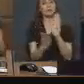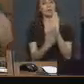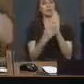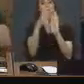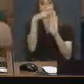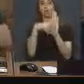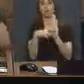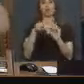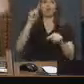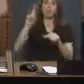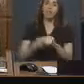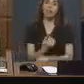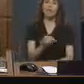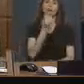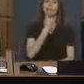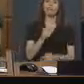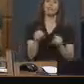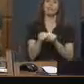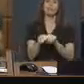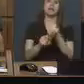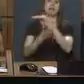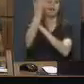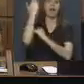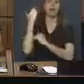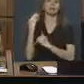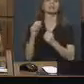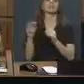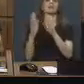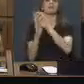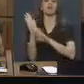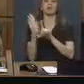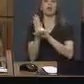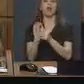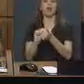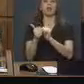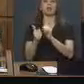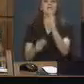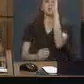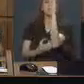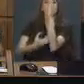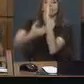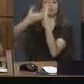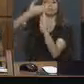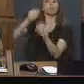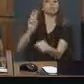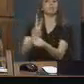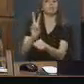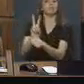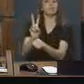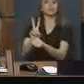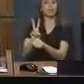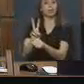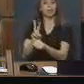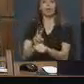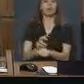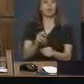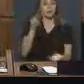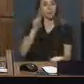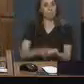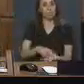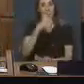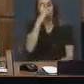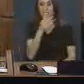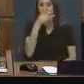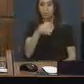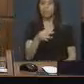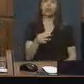una vez más comete el error que se cometió, por ejemplo, con la carrera docente, que al final del día no se convocó de verdad, en serio, más